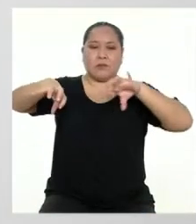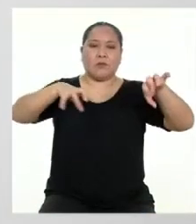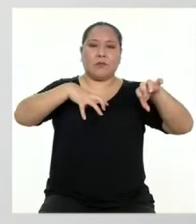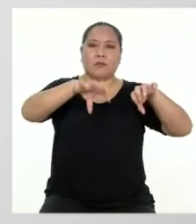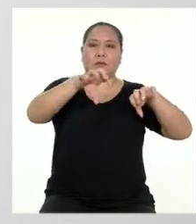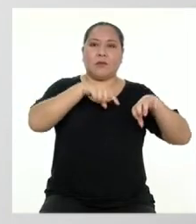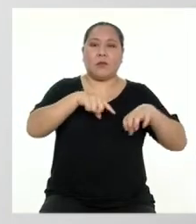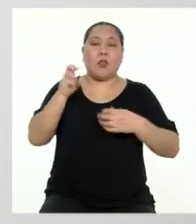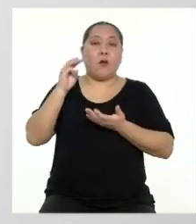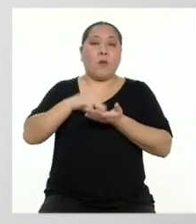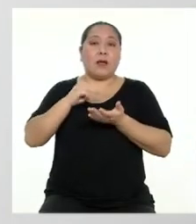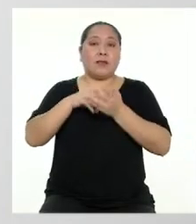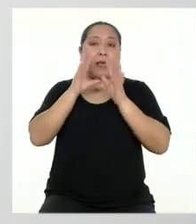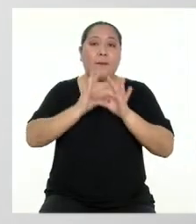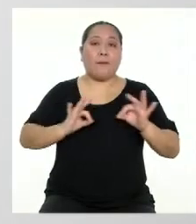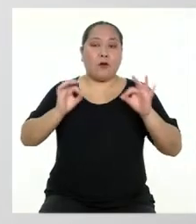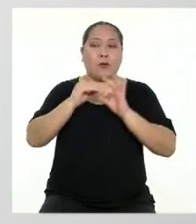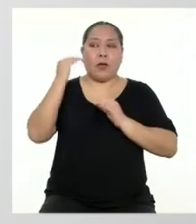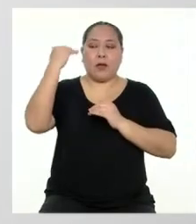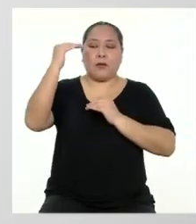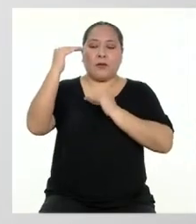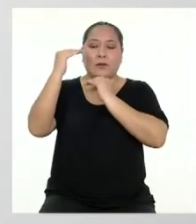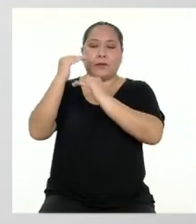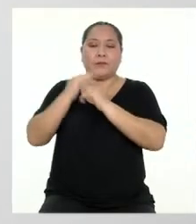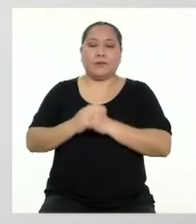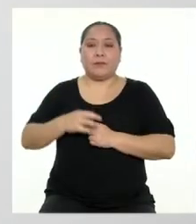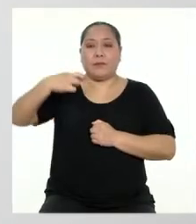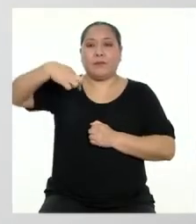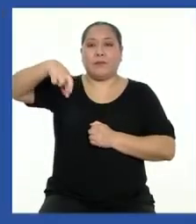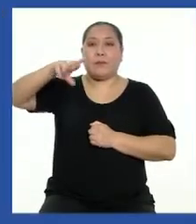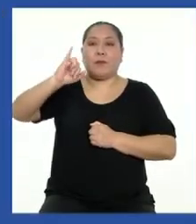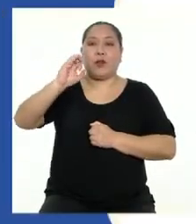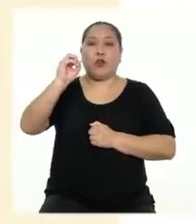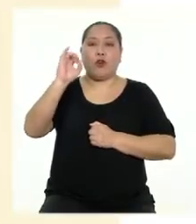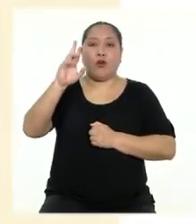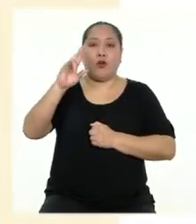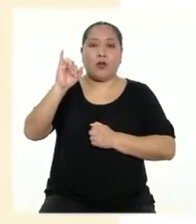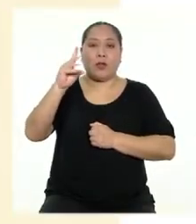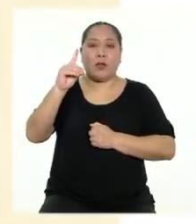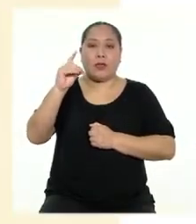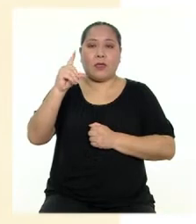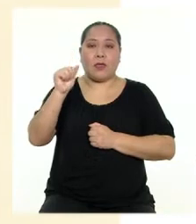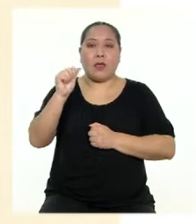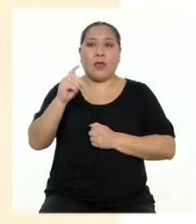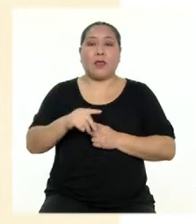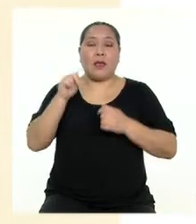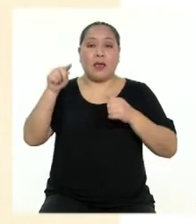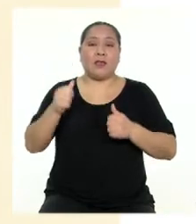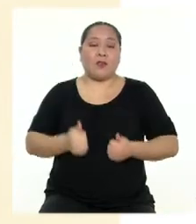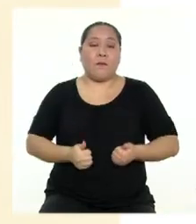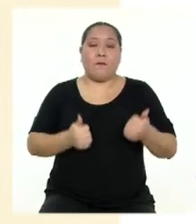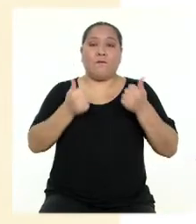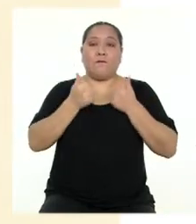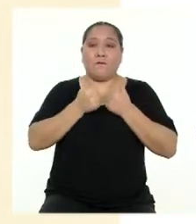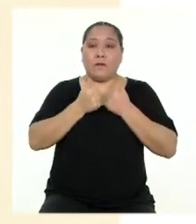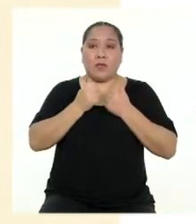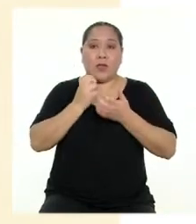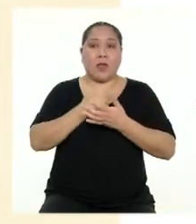su prioridad y su esencia. Por su prioridad se dividen en prioritarias o vitales, es decir,